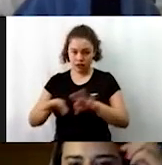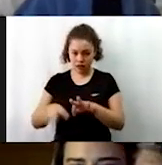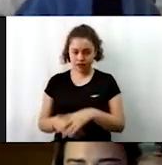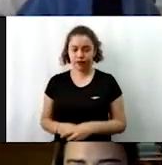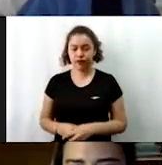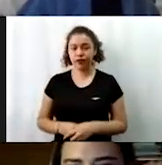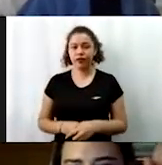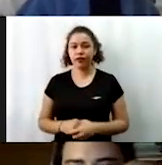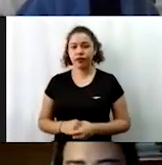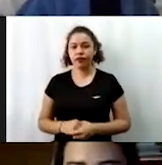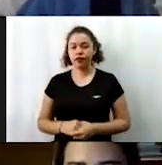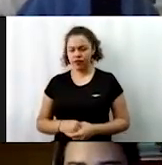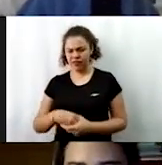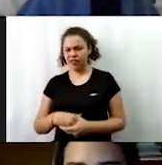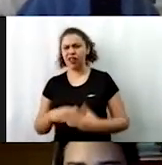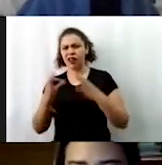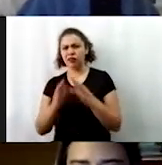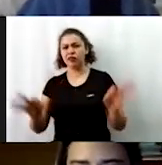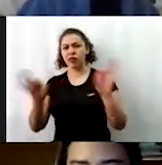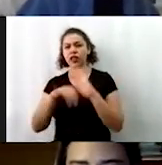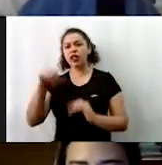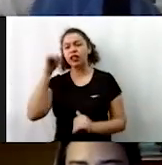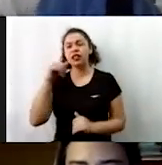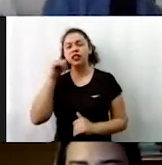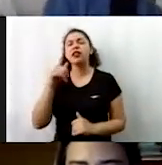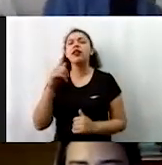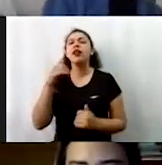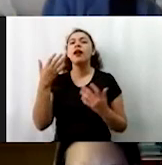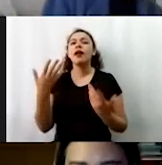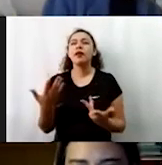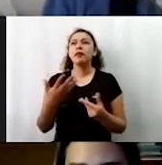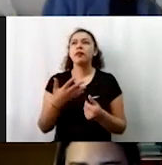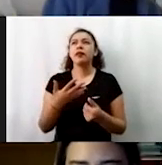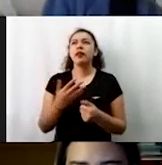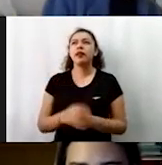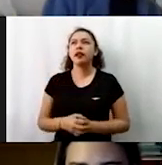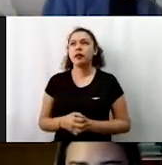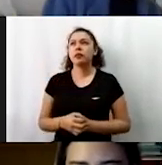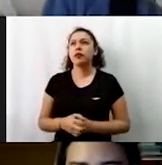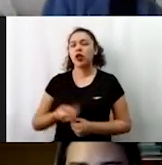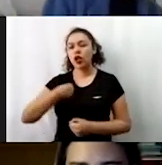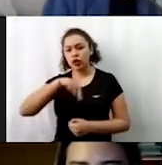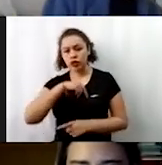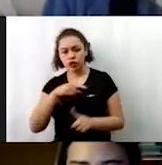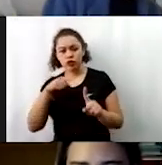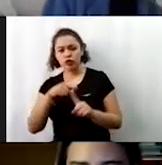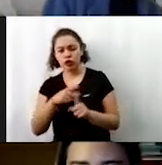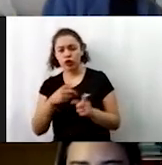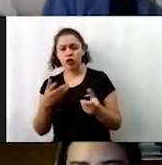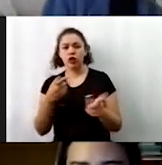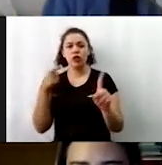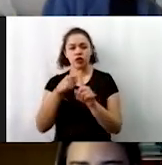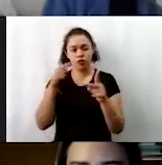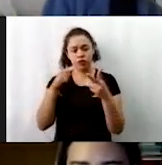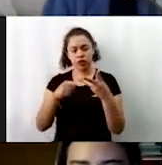es importante que puedan tener claro a qué nos dedicamos y cuáles son nuestros